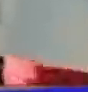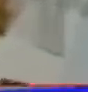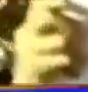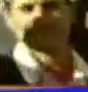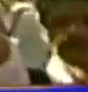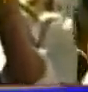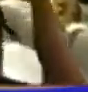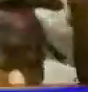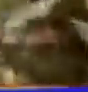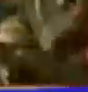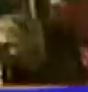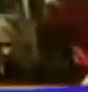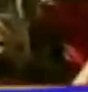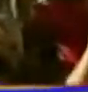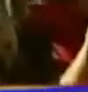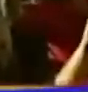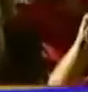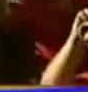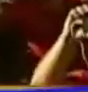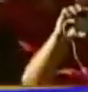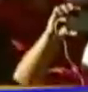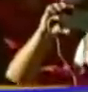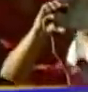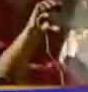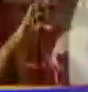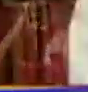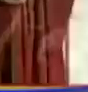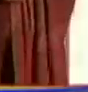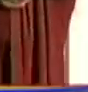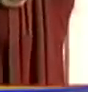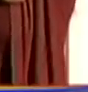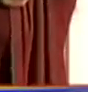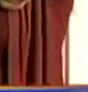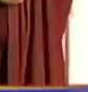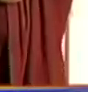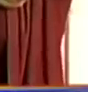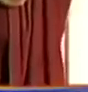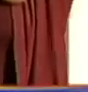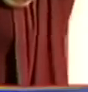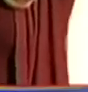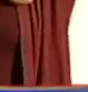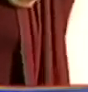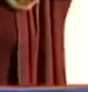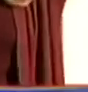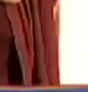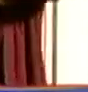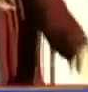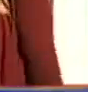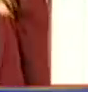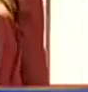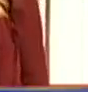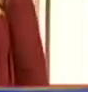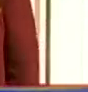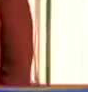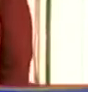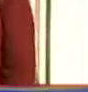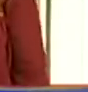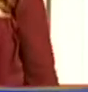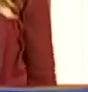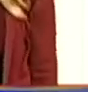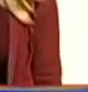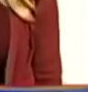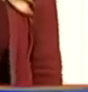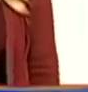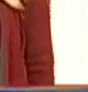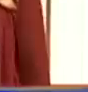valle hermoso con tambores y maracas se tornaron belicosos los bravos